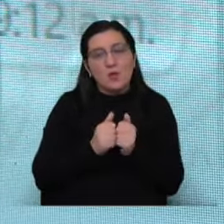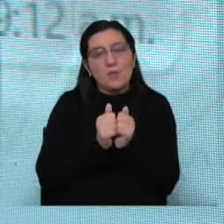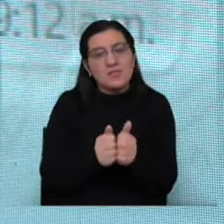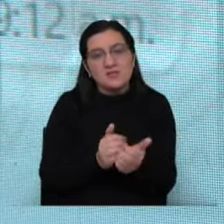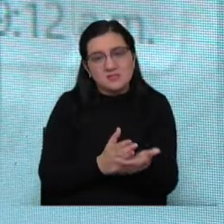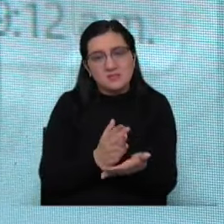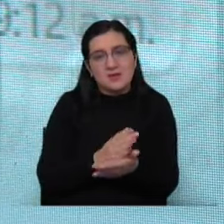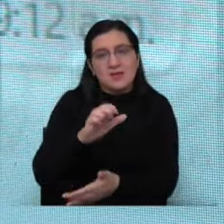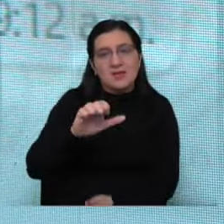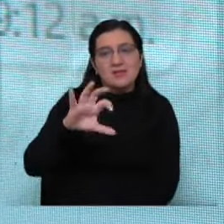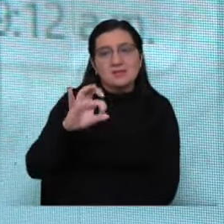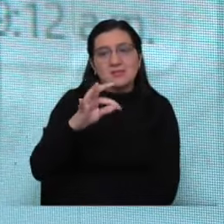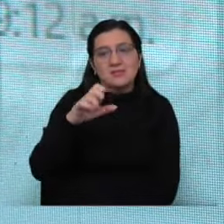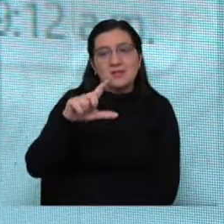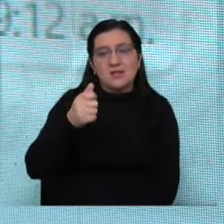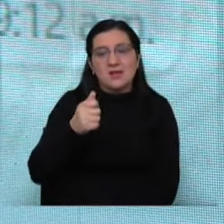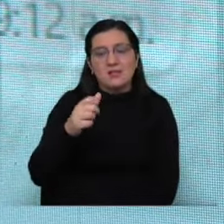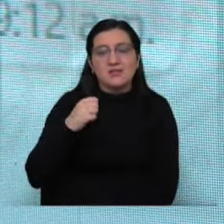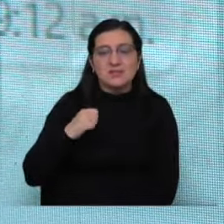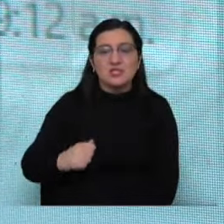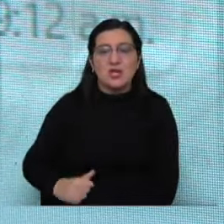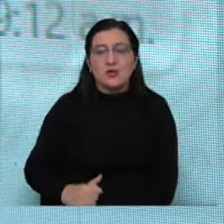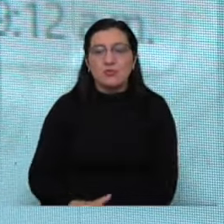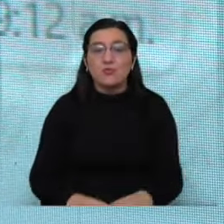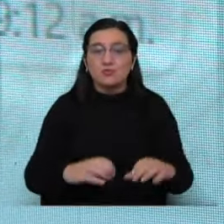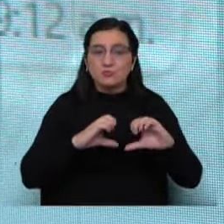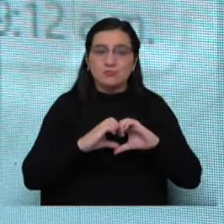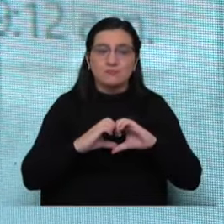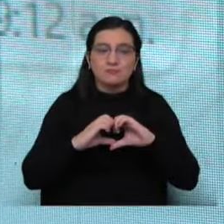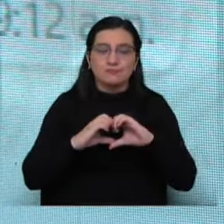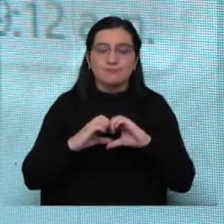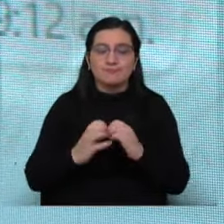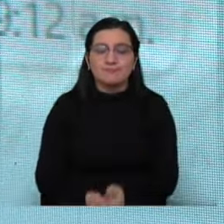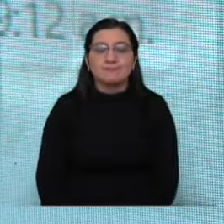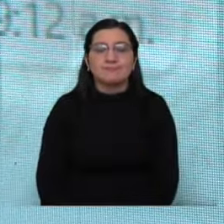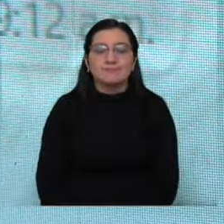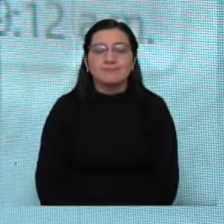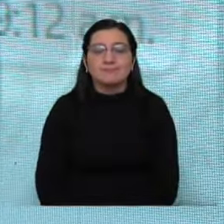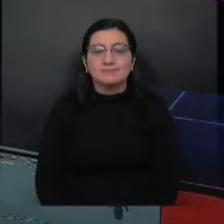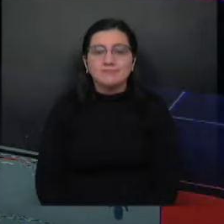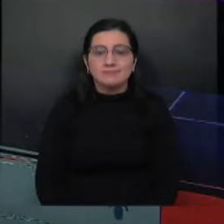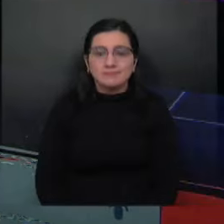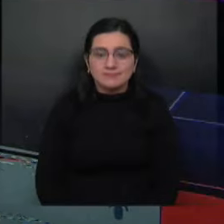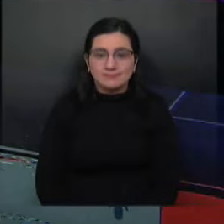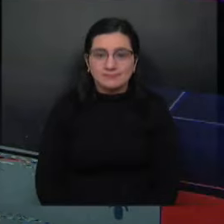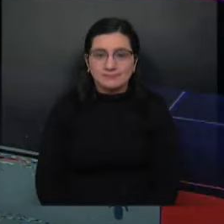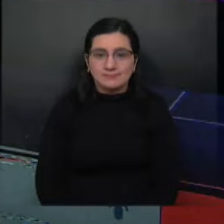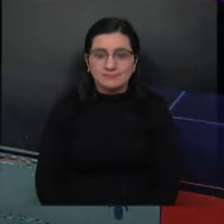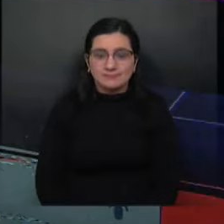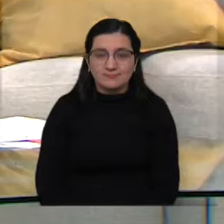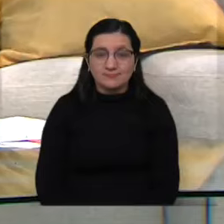to ys mand coraz rojo corazones giratorio corazón que brill corazón girat corazón Que